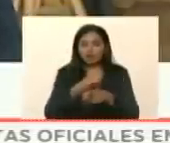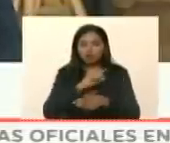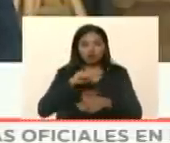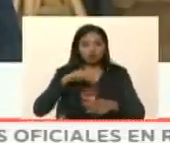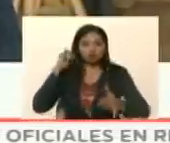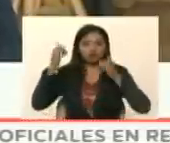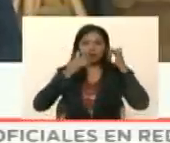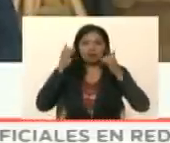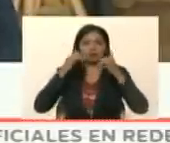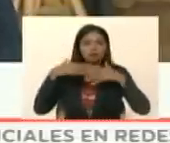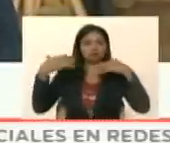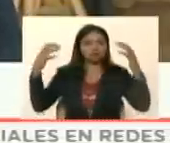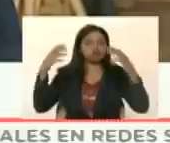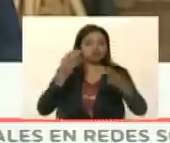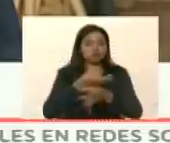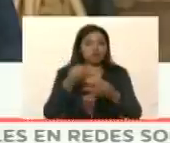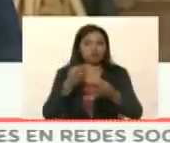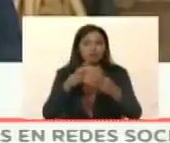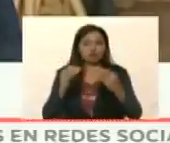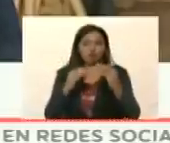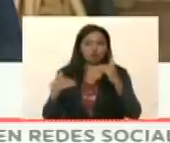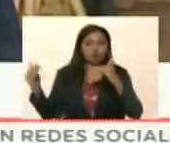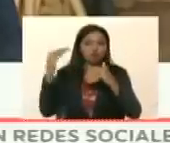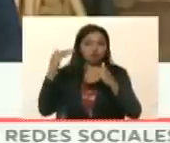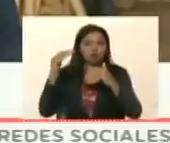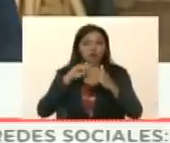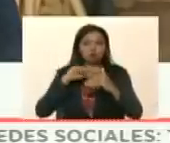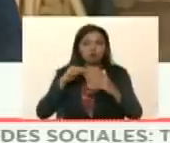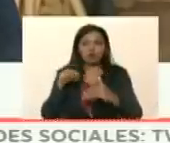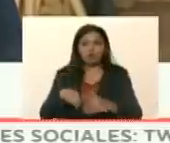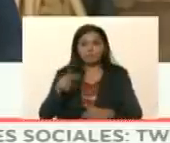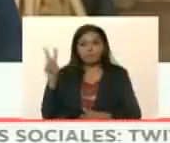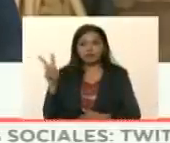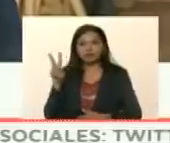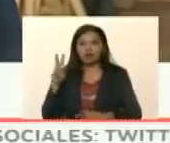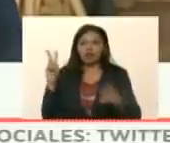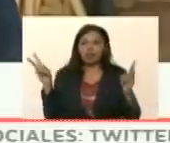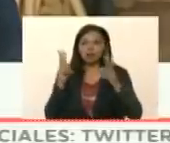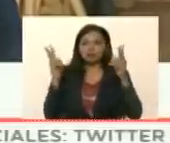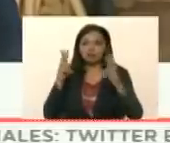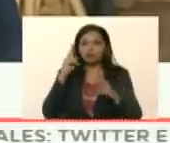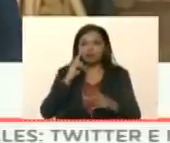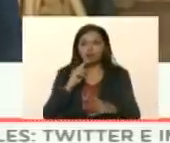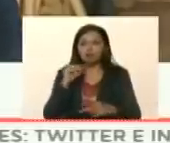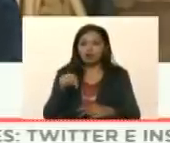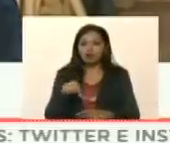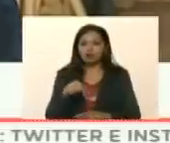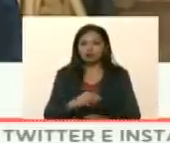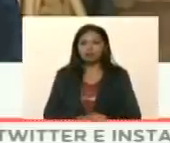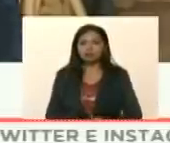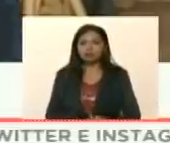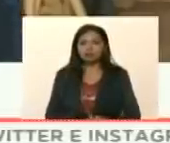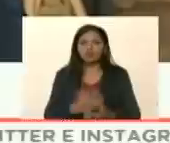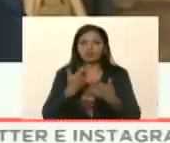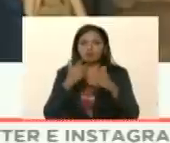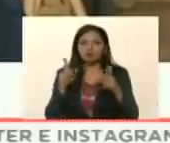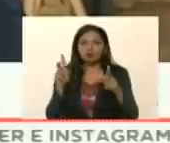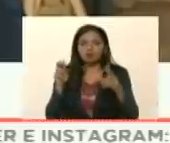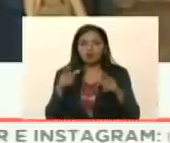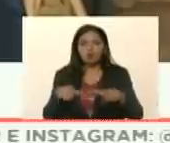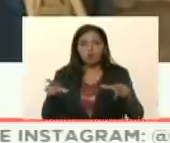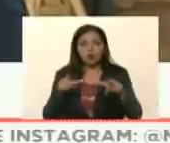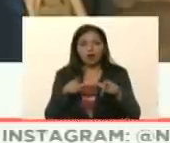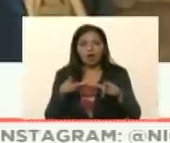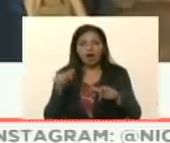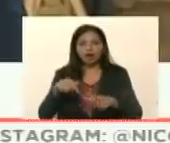celebración grandiosa por todo lo alto en Venezuela de la victoria de Bolívar en Boyacá, que liberó la Nueva Granada, lo